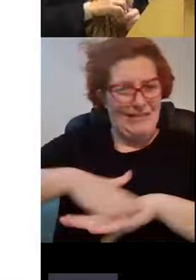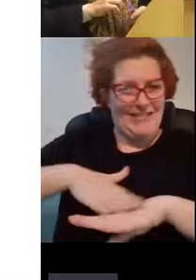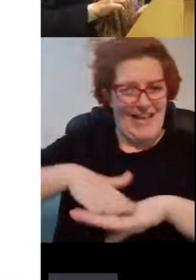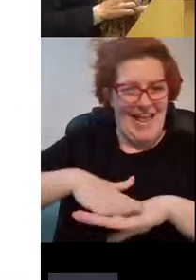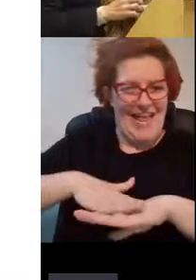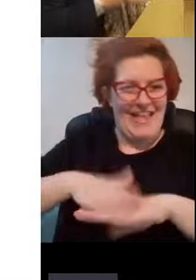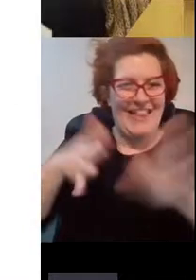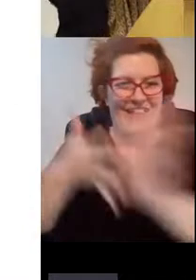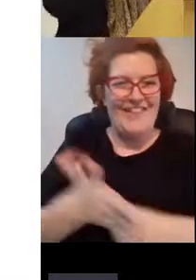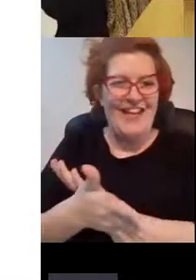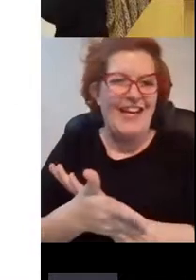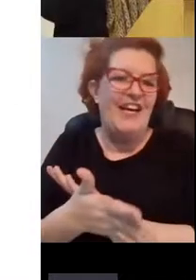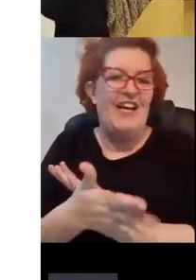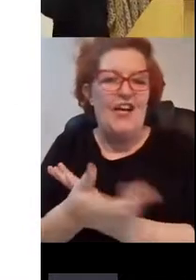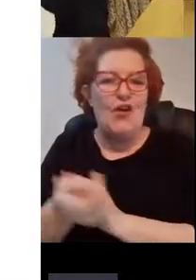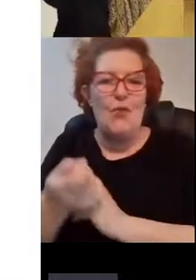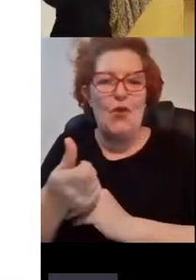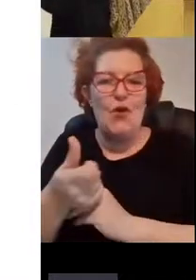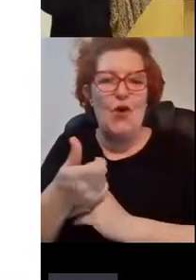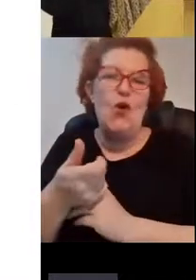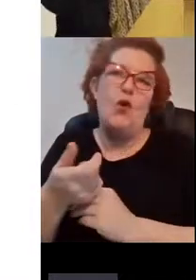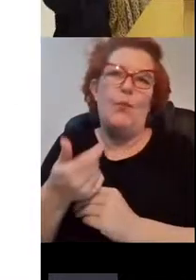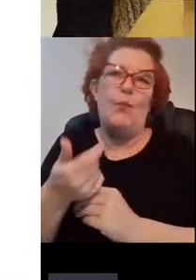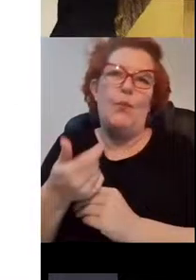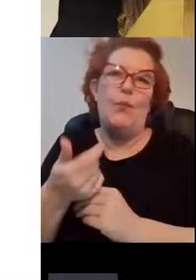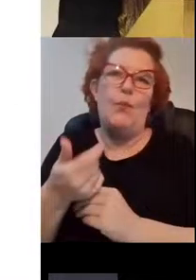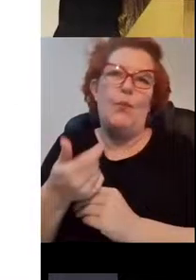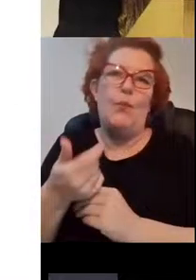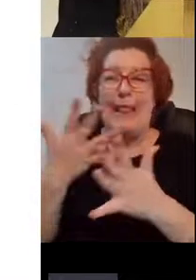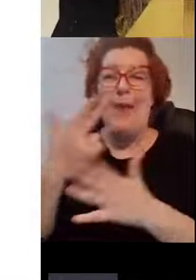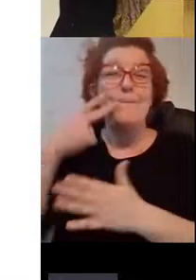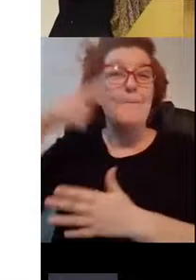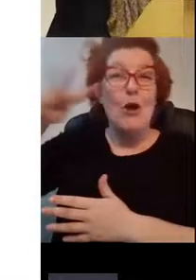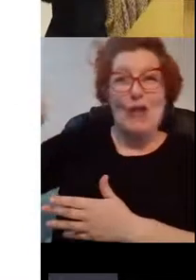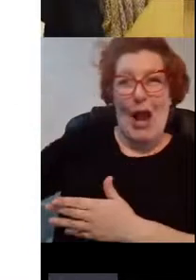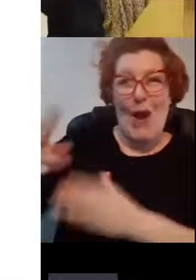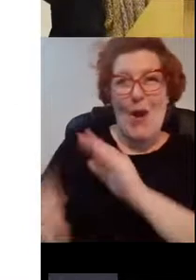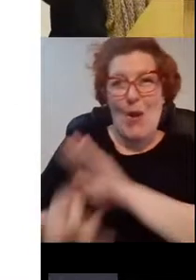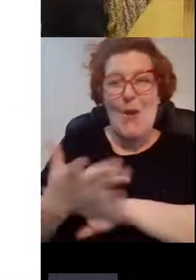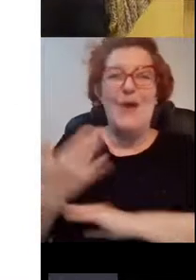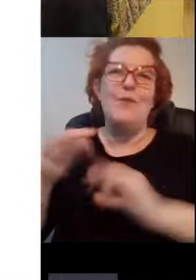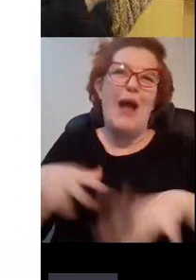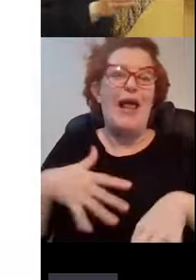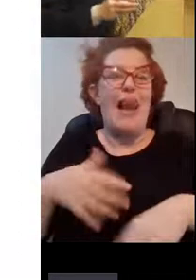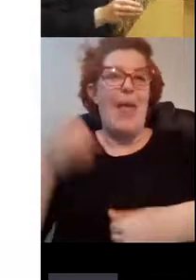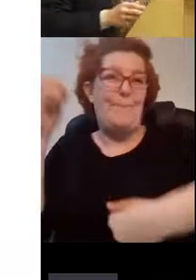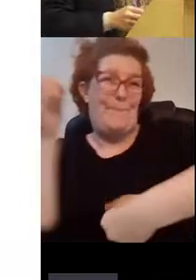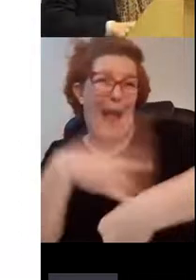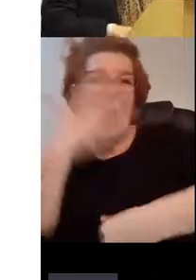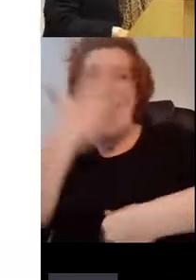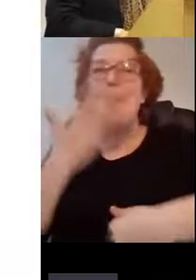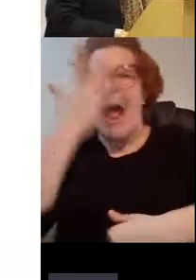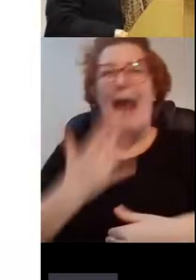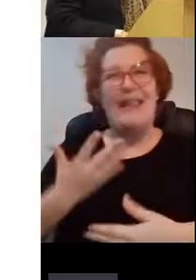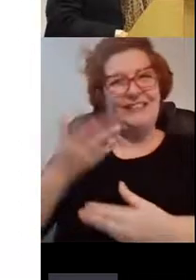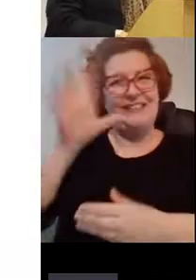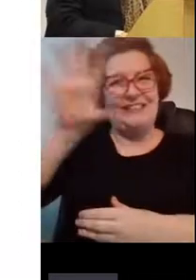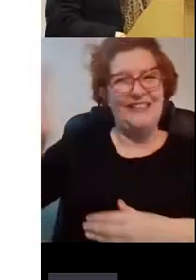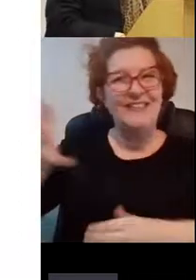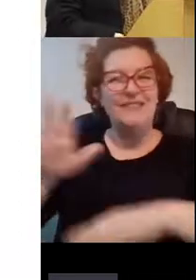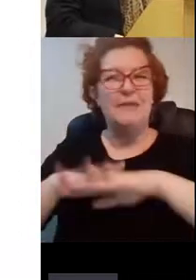fondo, un pequeño museo que se elaboran ellos, un banco de imágenes de cada una de las etapas